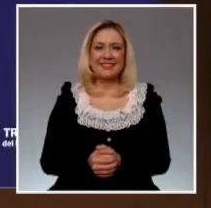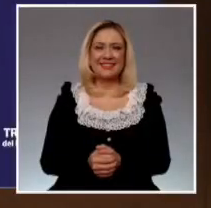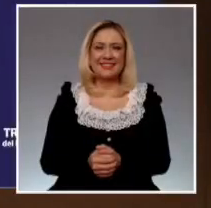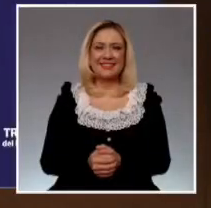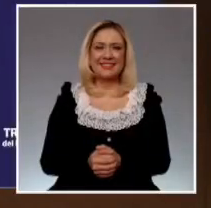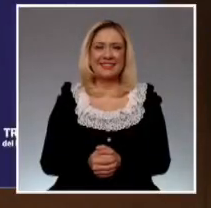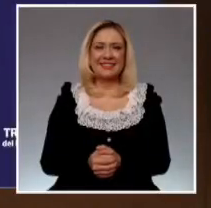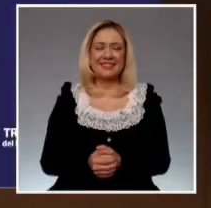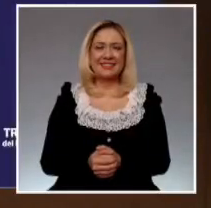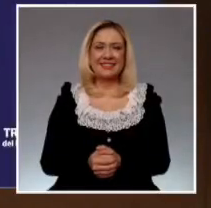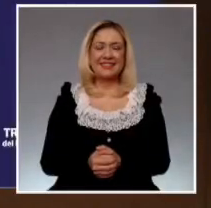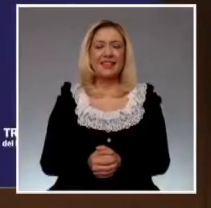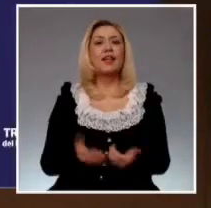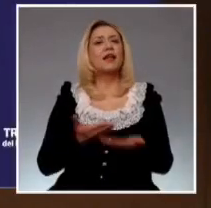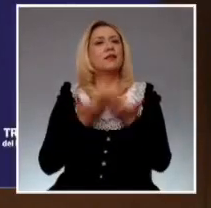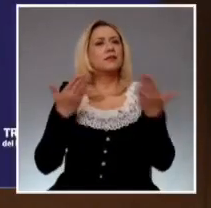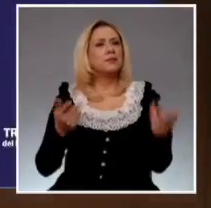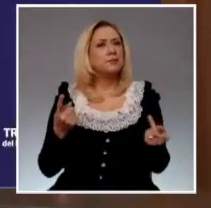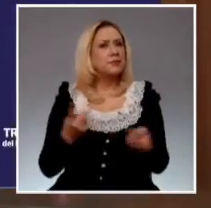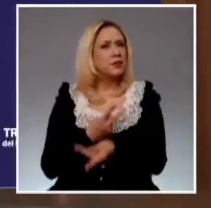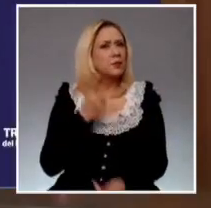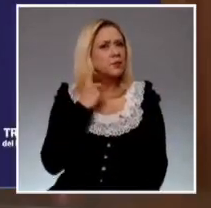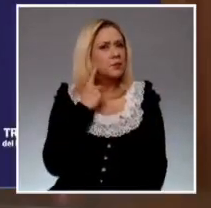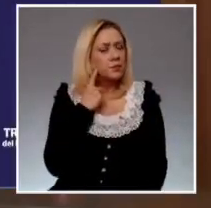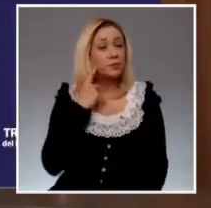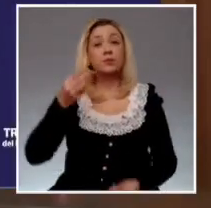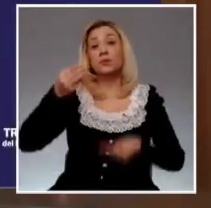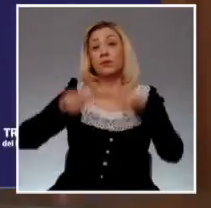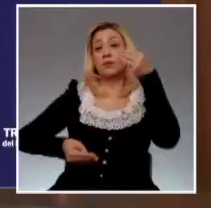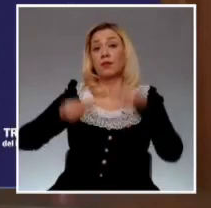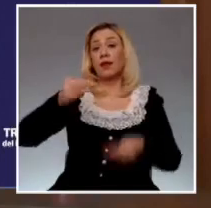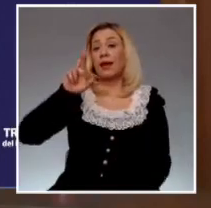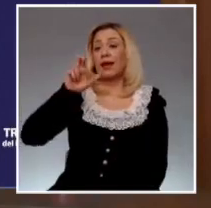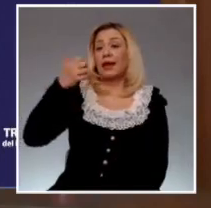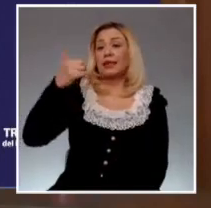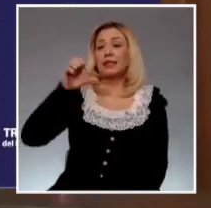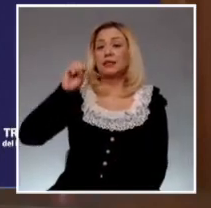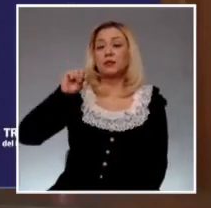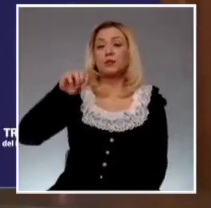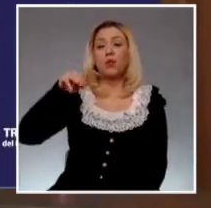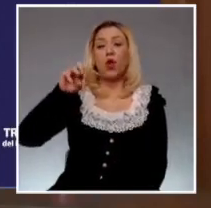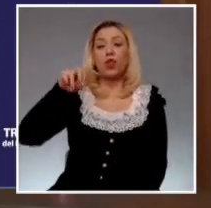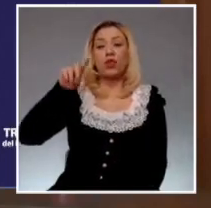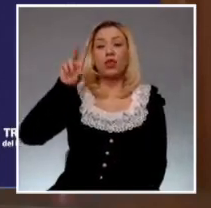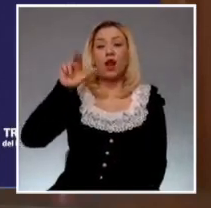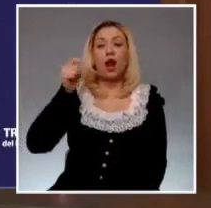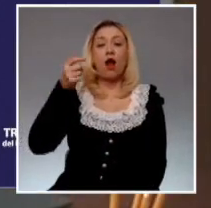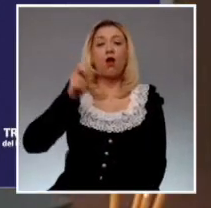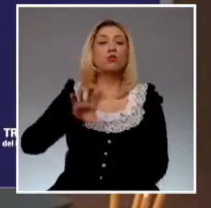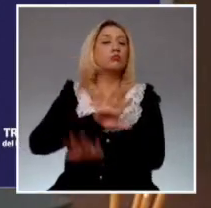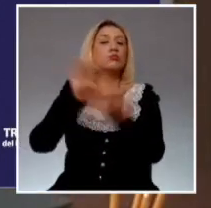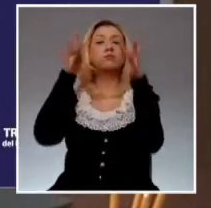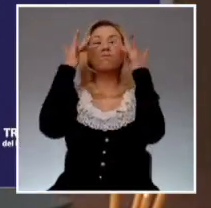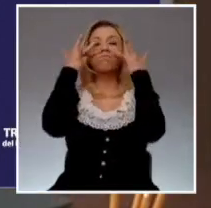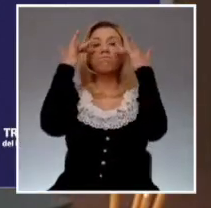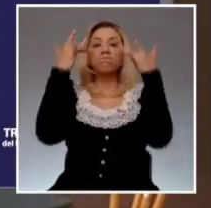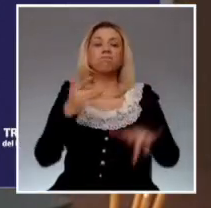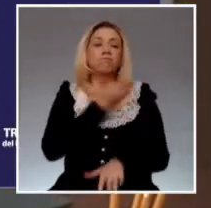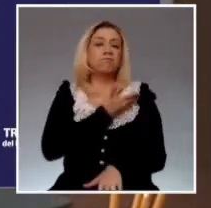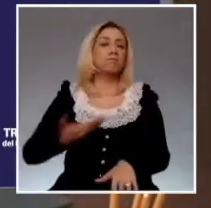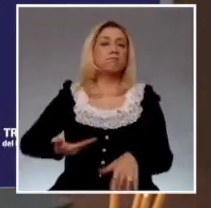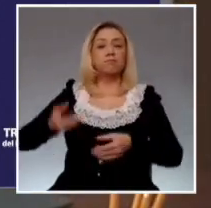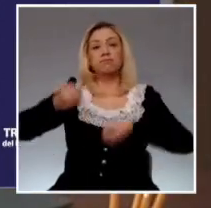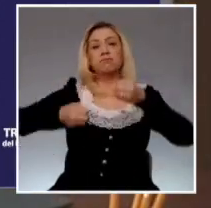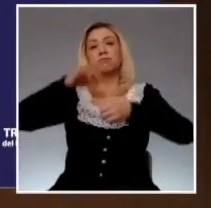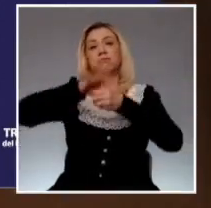Más adelante, el magistrado Reyes Rodríguez Mondragón dejará la presidencia del Tribunal Electoral a partir